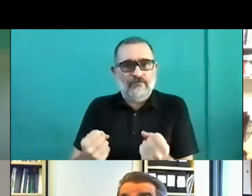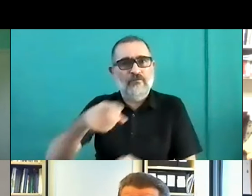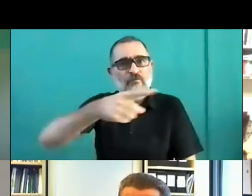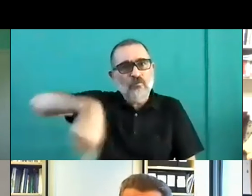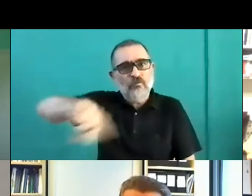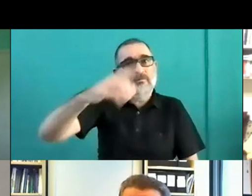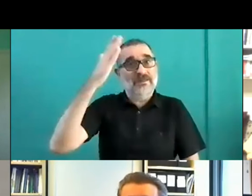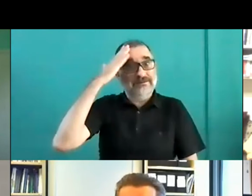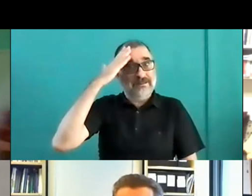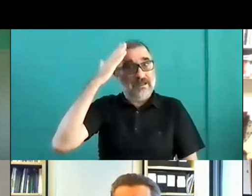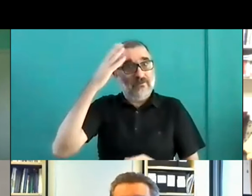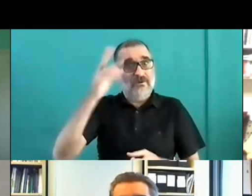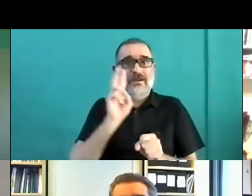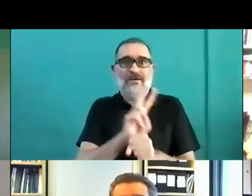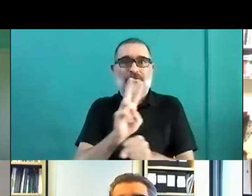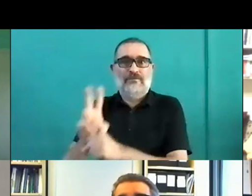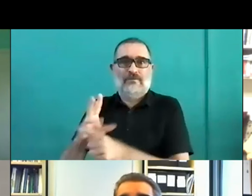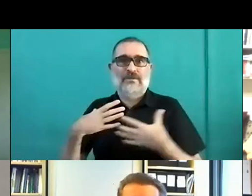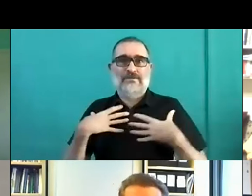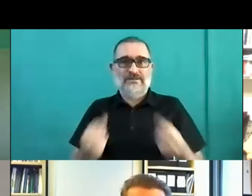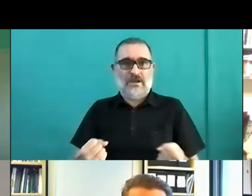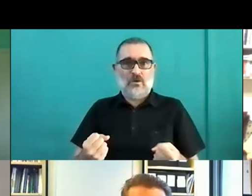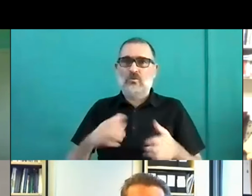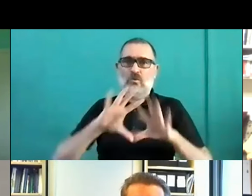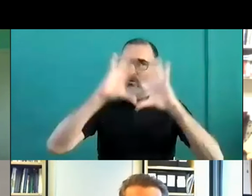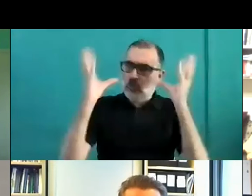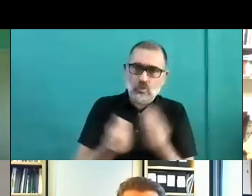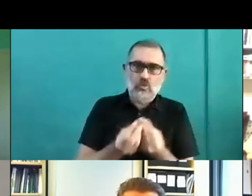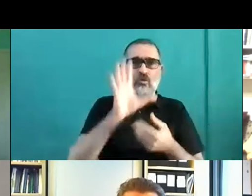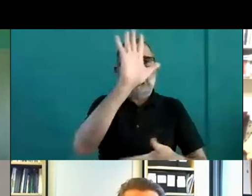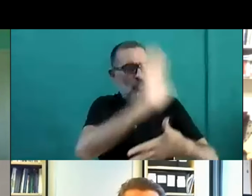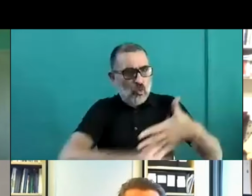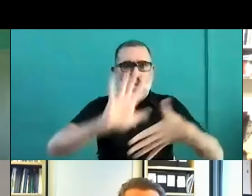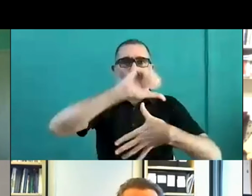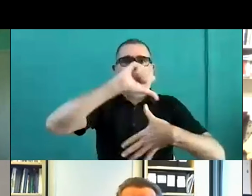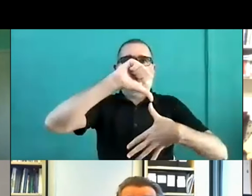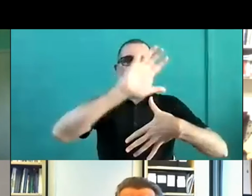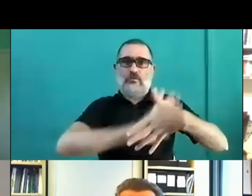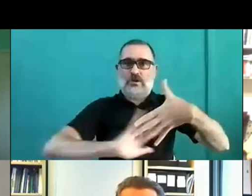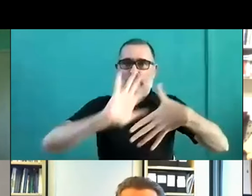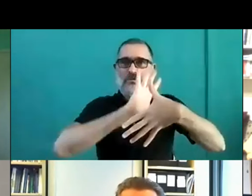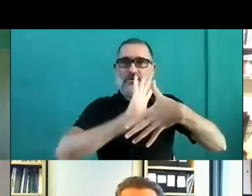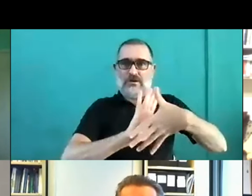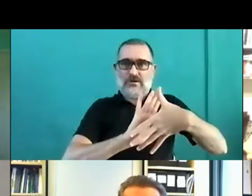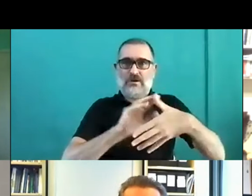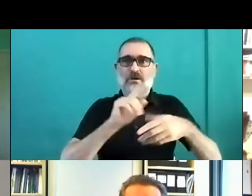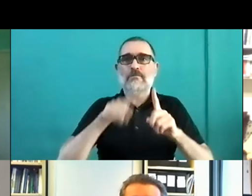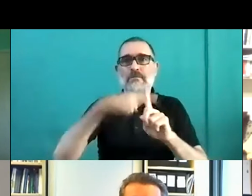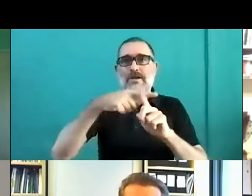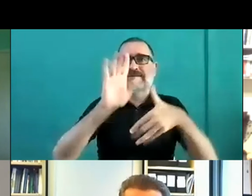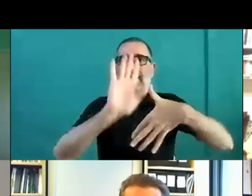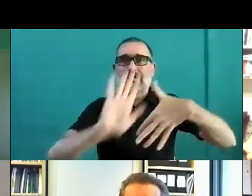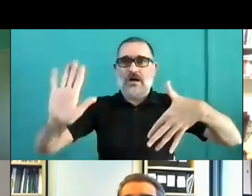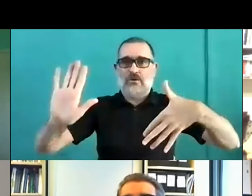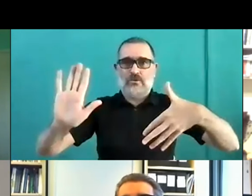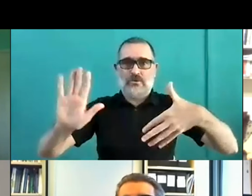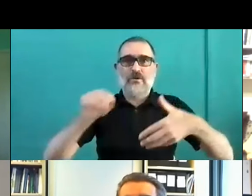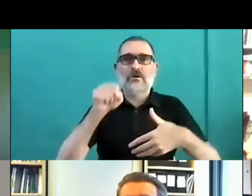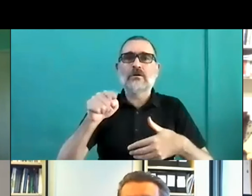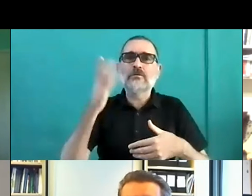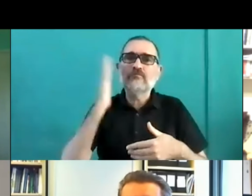implica reducir los factores de riesgo y proporcionar acceso a los servicios de salud. Y asegurar que en el escenario de la